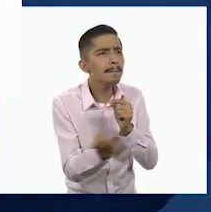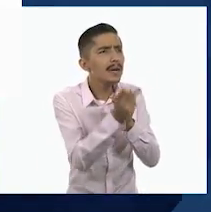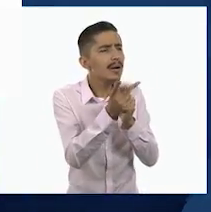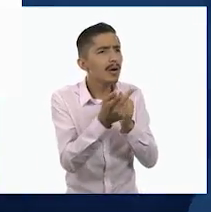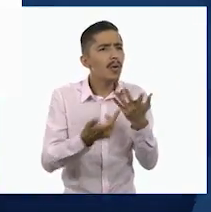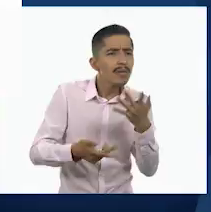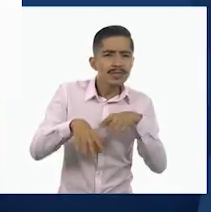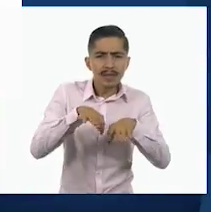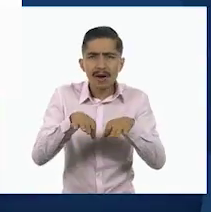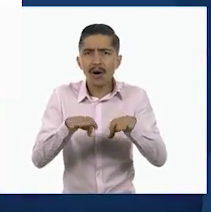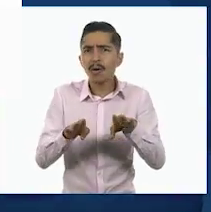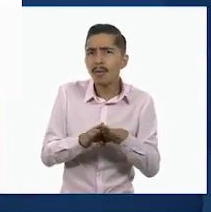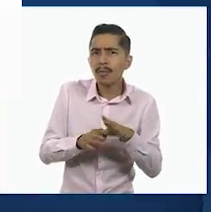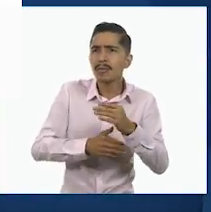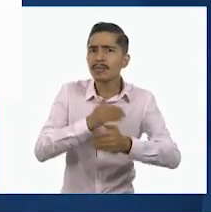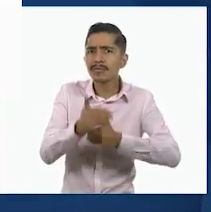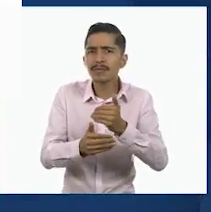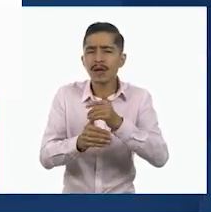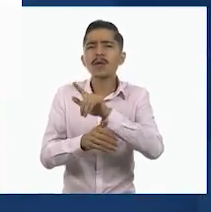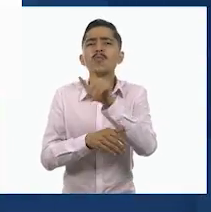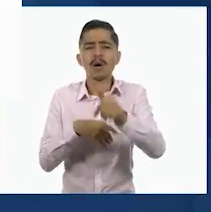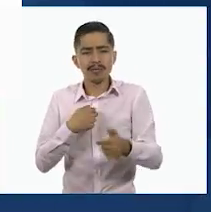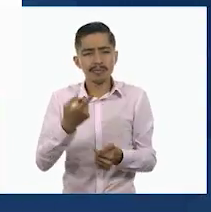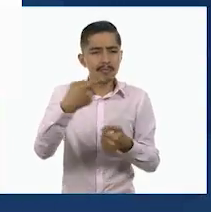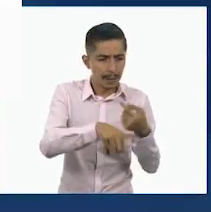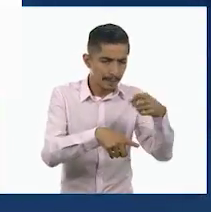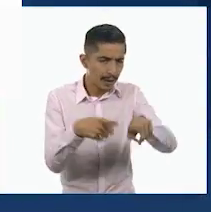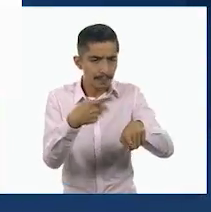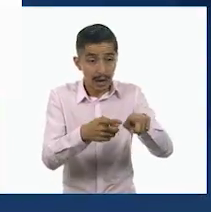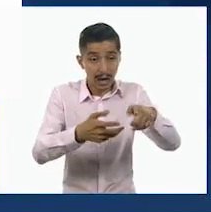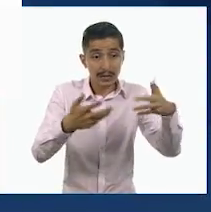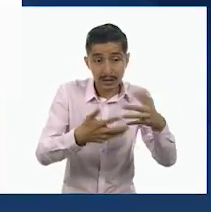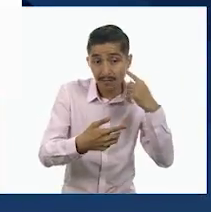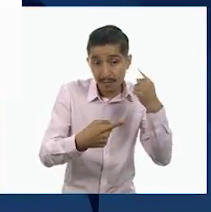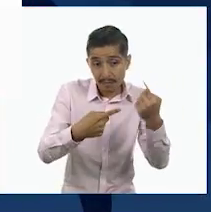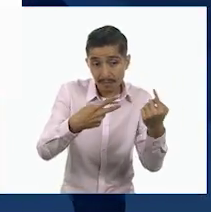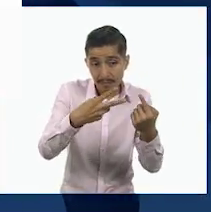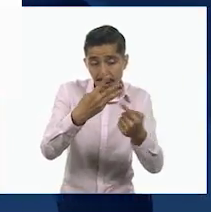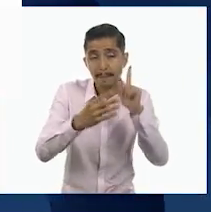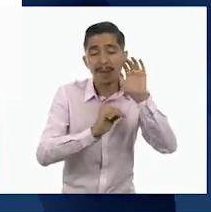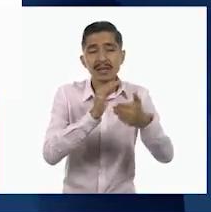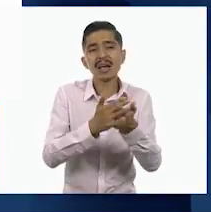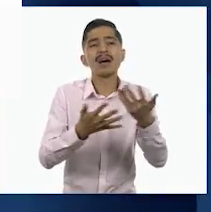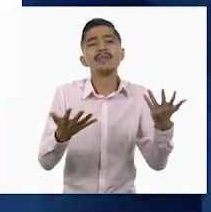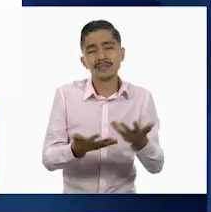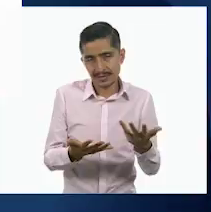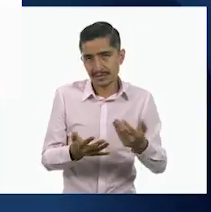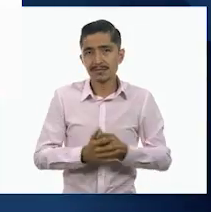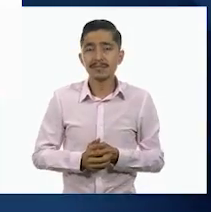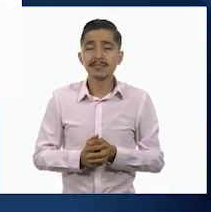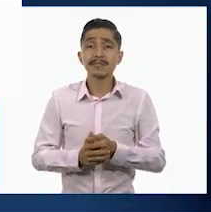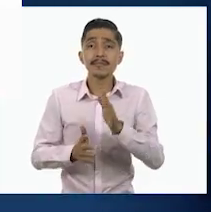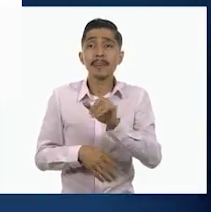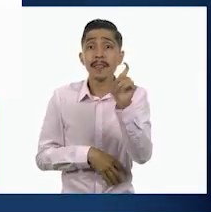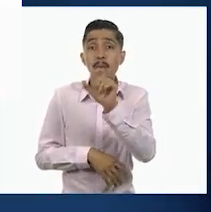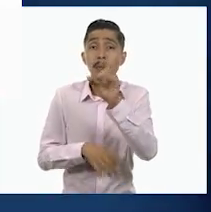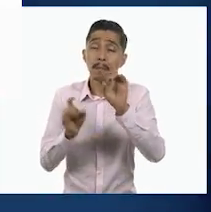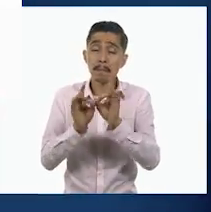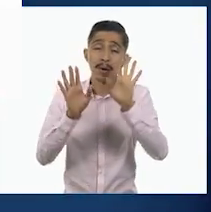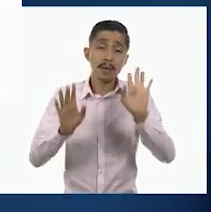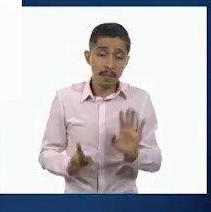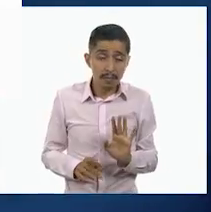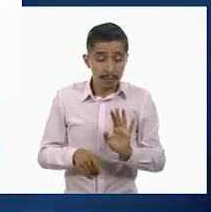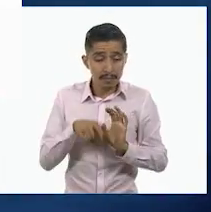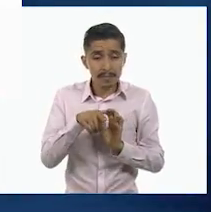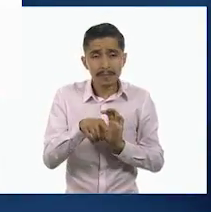de los trabajos y para dar instrucciones acerca de lo que había de hacerse al día siguiente. Cuando una ocasión propicia